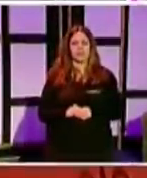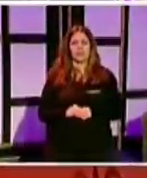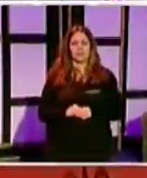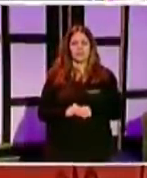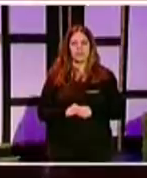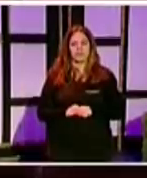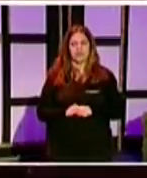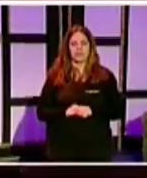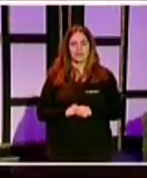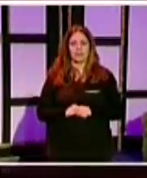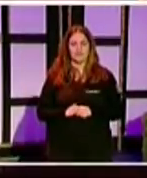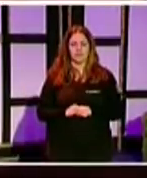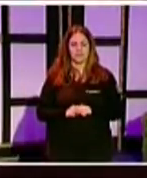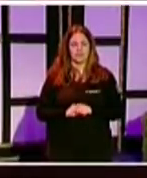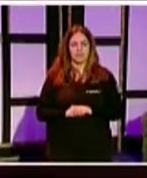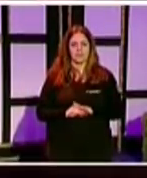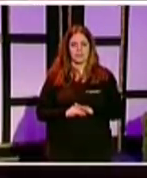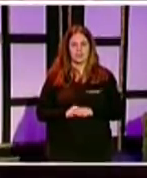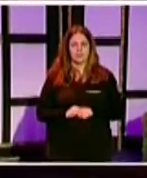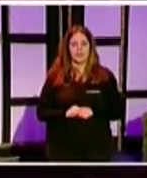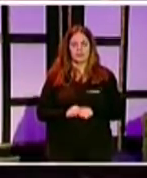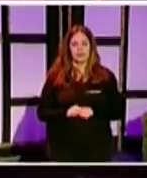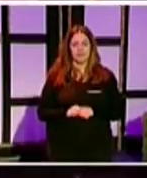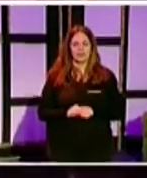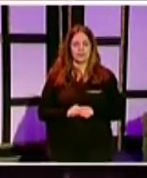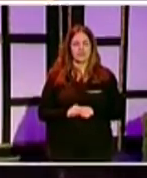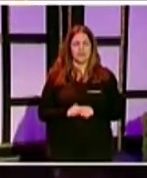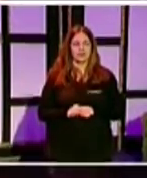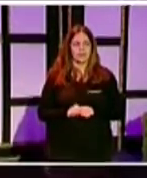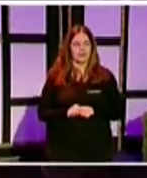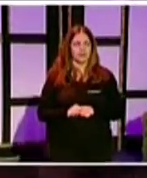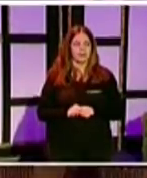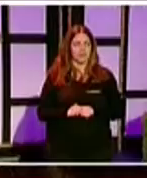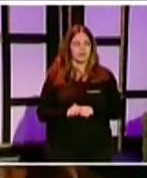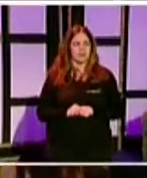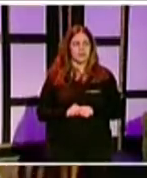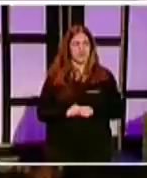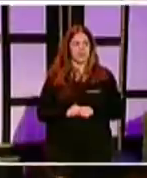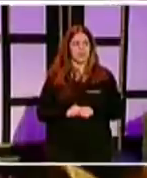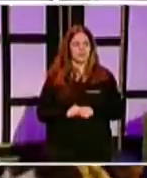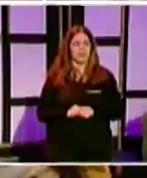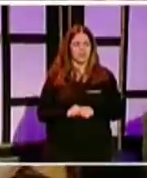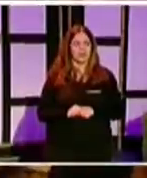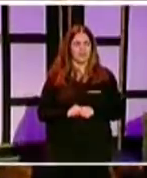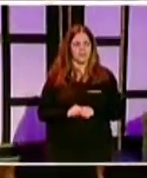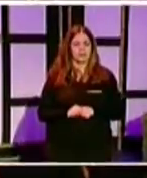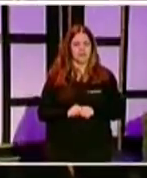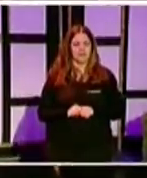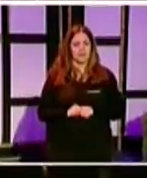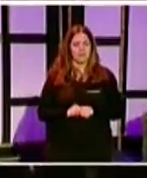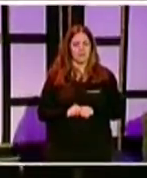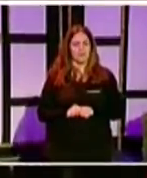acompañarles. Se les ve felices por esta participación, por esta propuesta que han traído los de Carrizal, esta murga, como ellos se